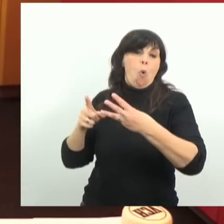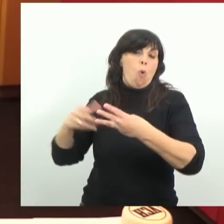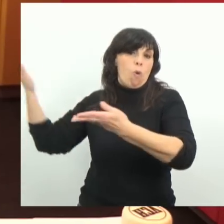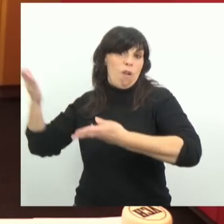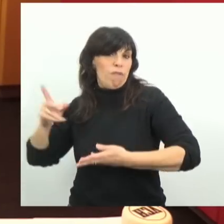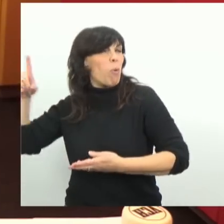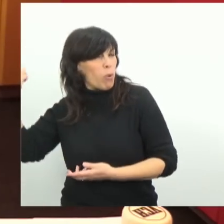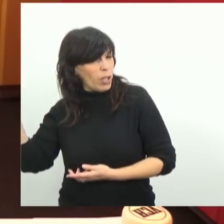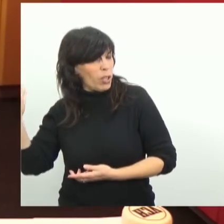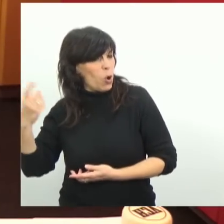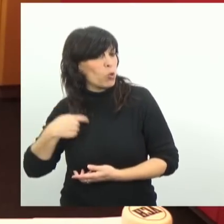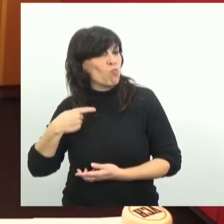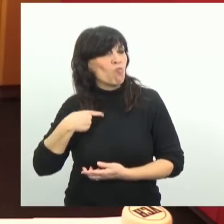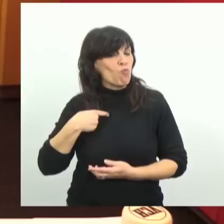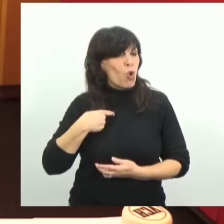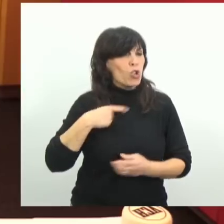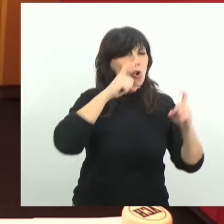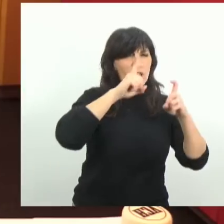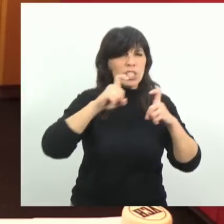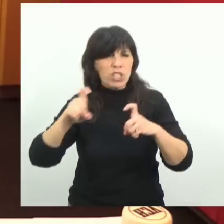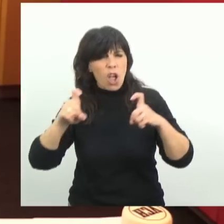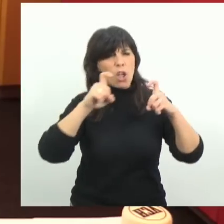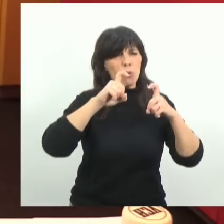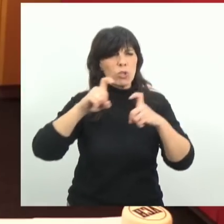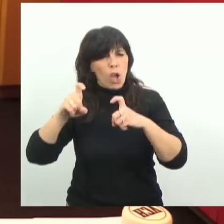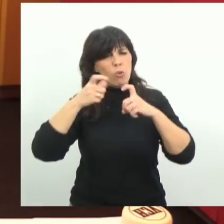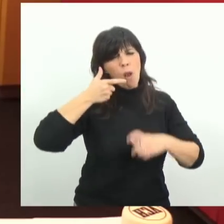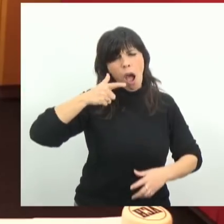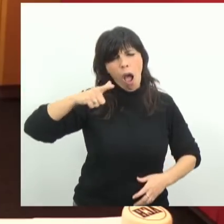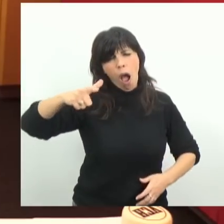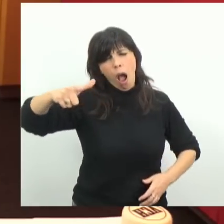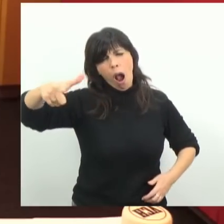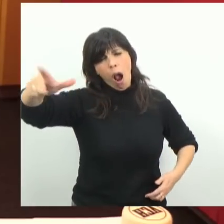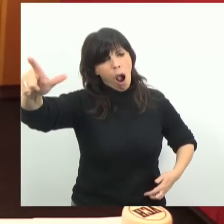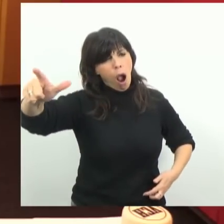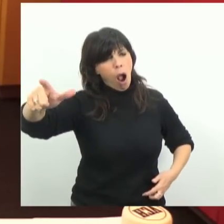qué? Porque yo sé que una predicación no va a cambiar a nadie.